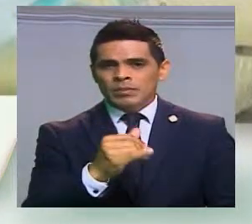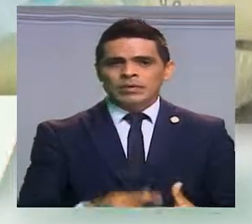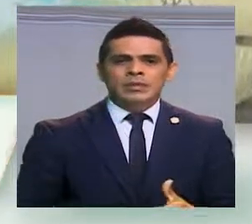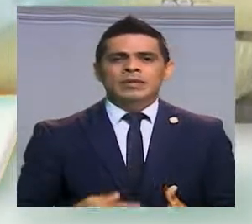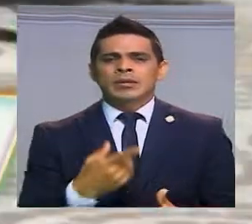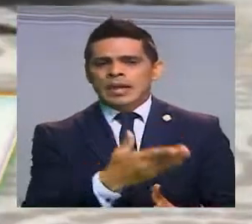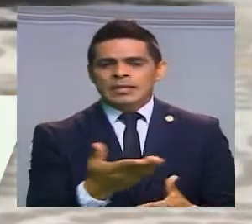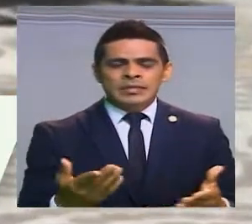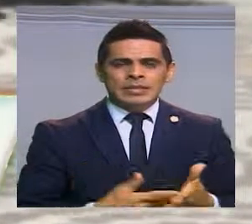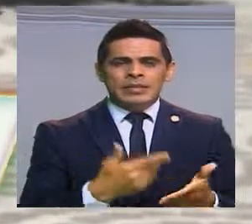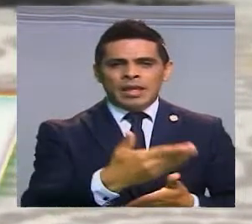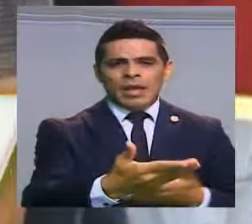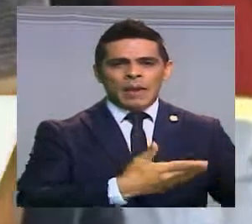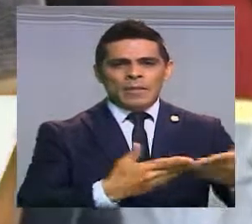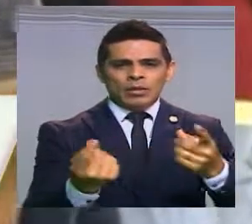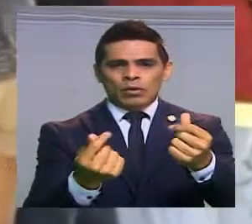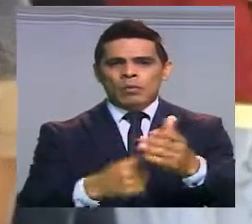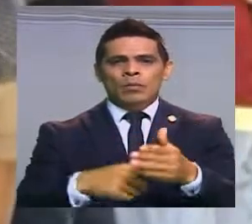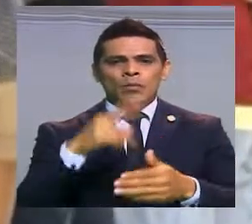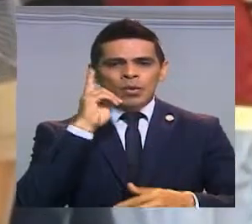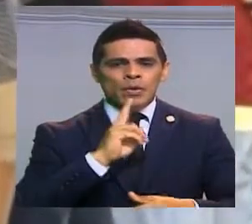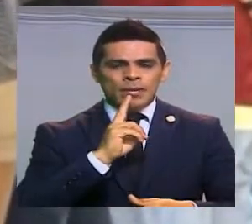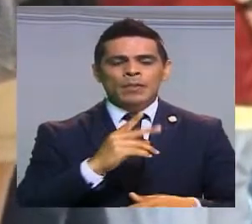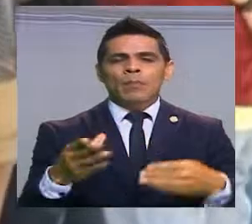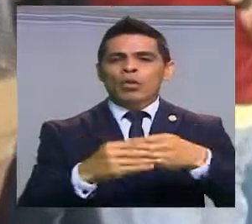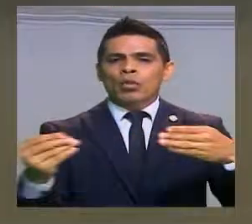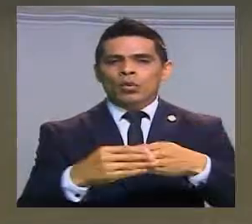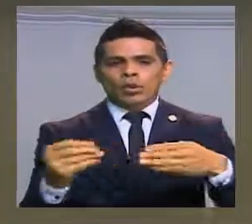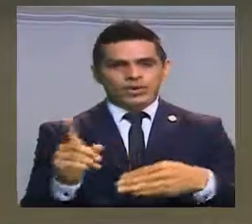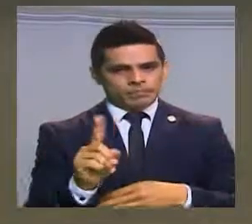cambio se estén canjeando bolívares por dólares.